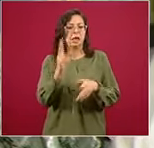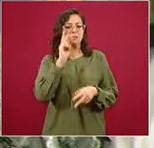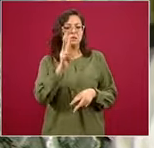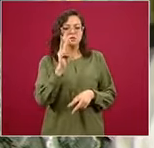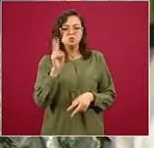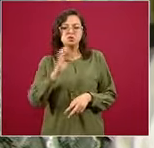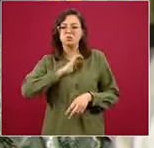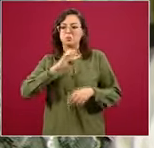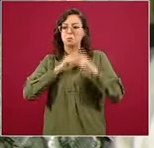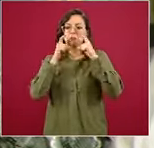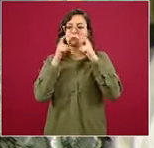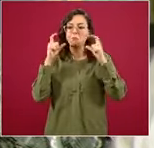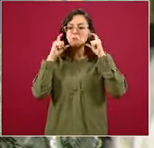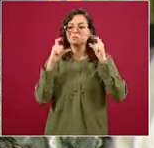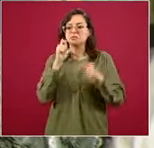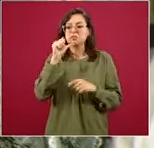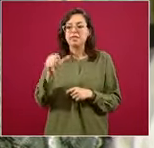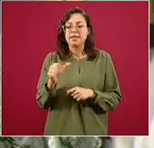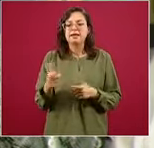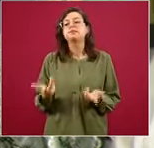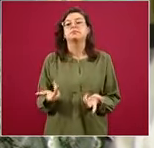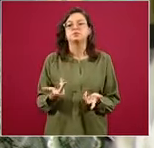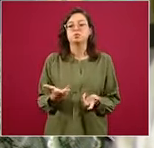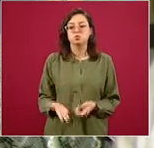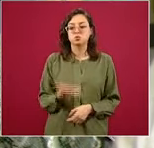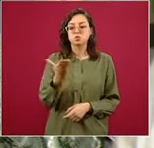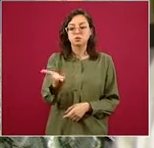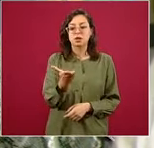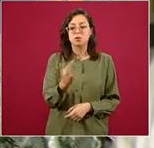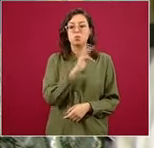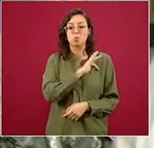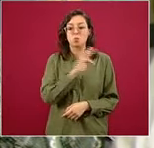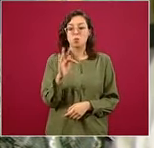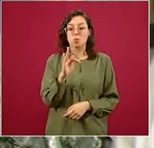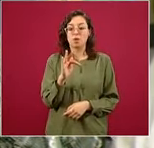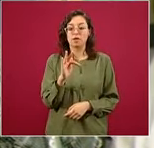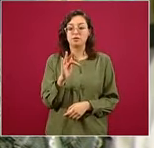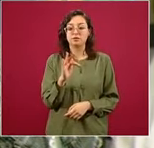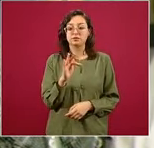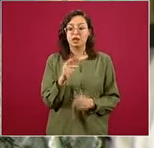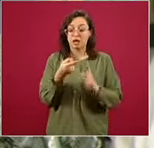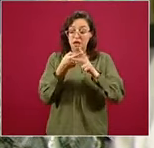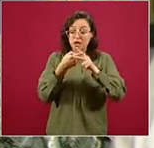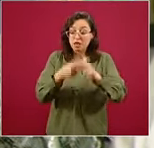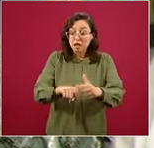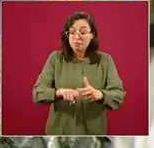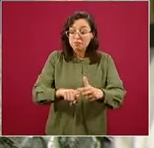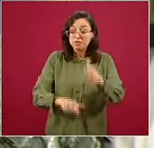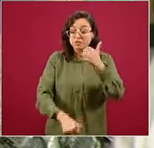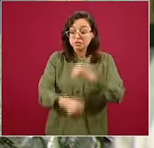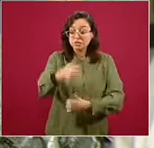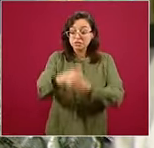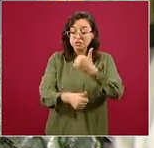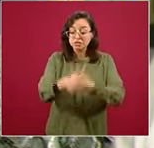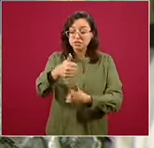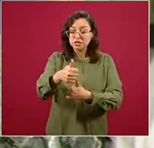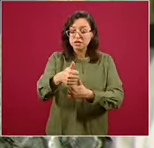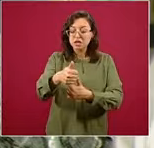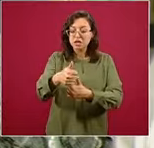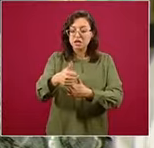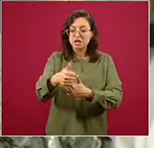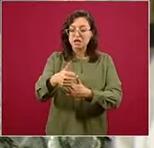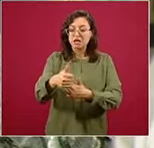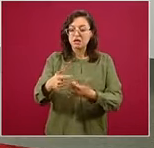usaba tapabocas, me gustaría preguntarle si ustedes tienen facultades para retrasar el inicio del torneo regular del fútbol